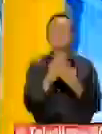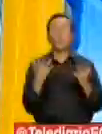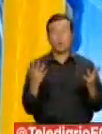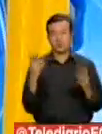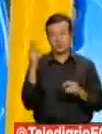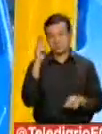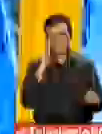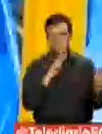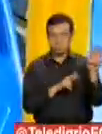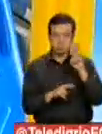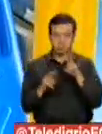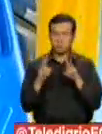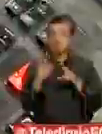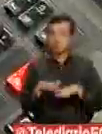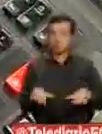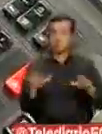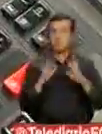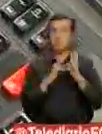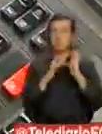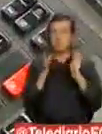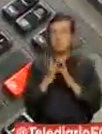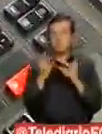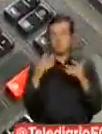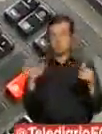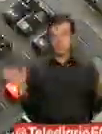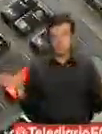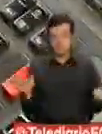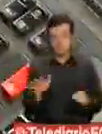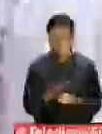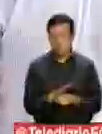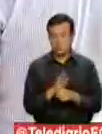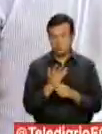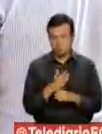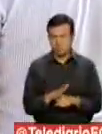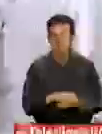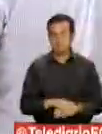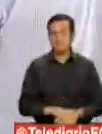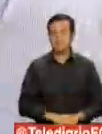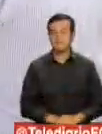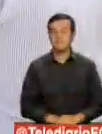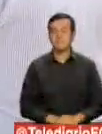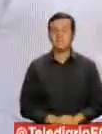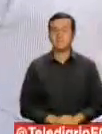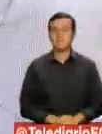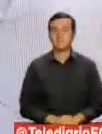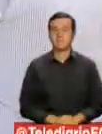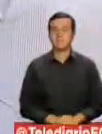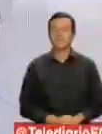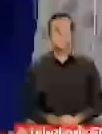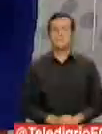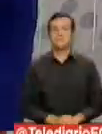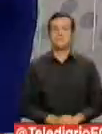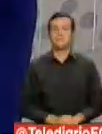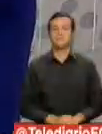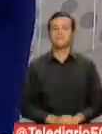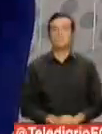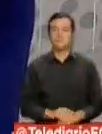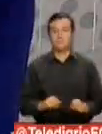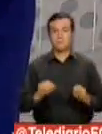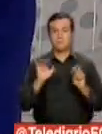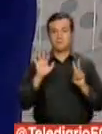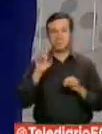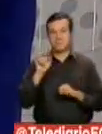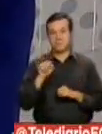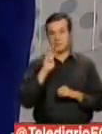unidades que se espera circulen en abril, cuando esté terminada la estación de carga. Luis Alfredo Zúñiga, Telediario. 7 de la mañana